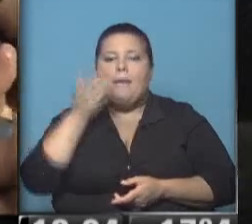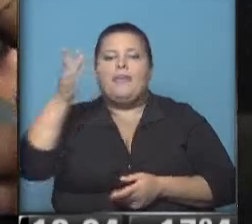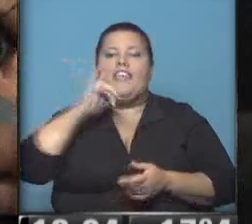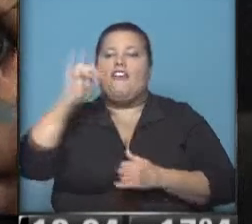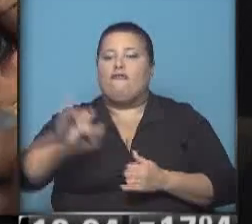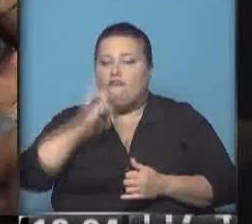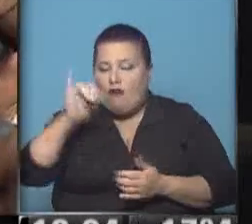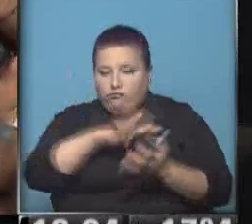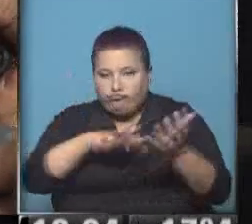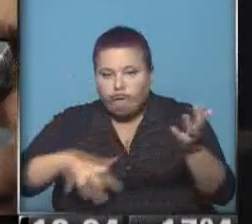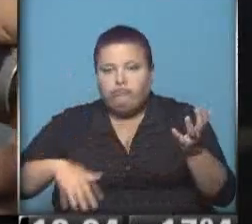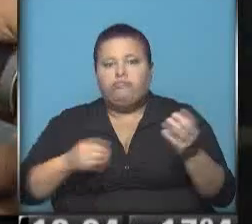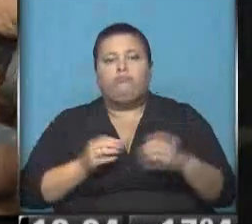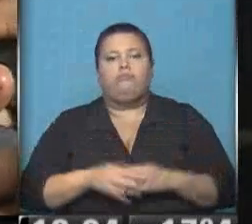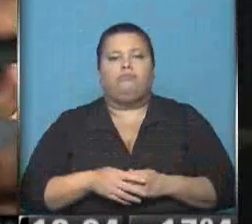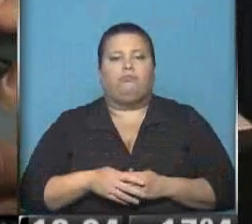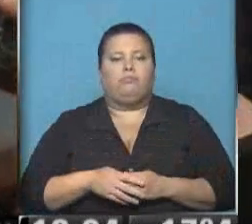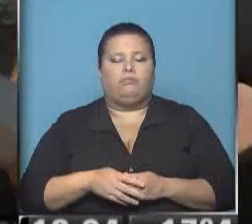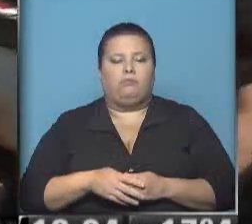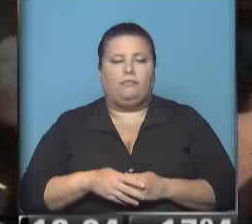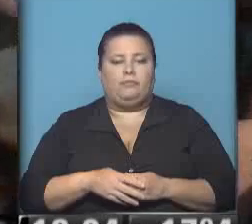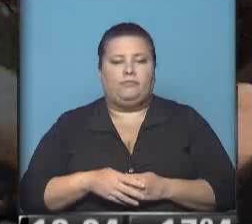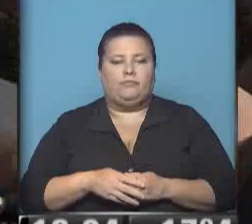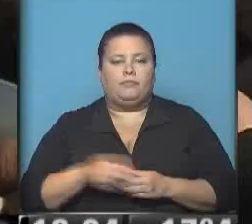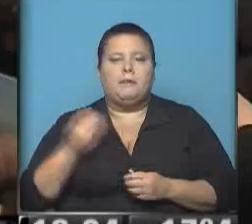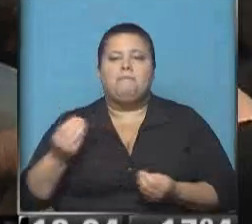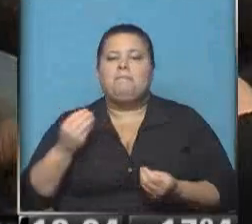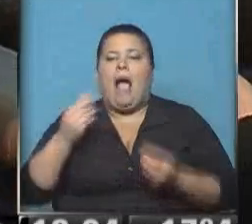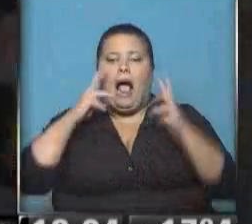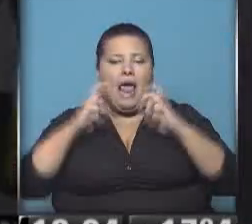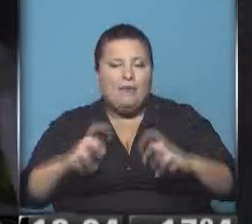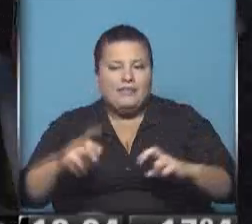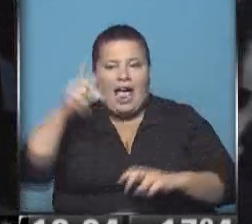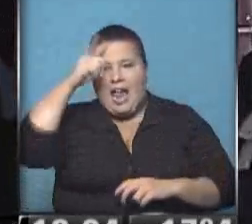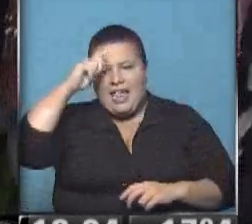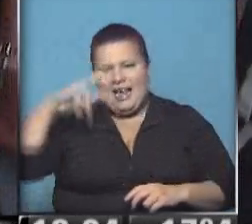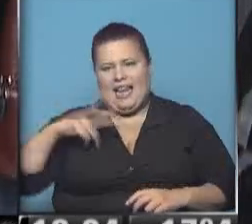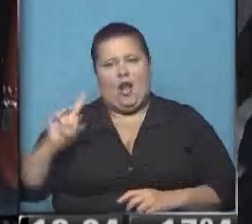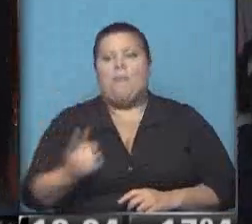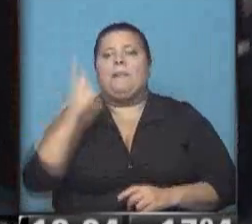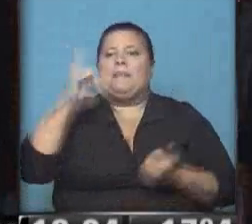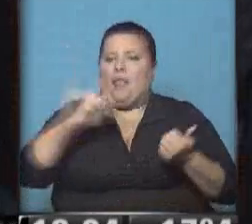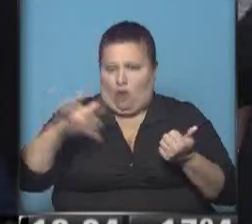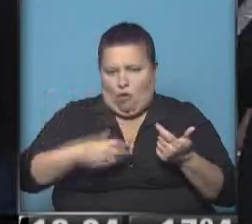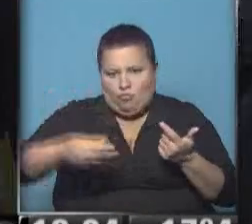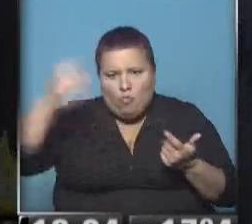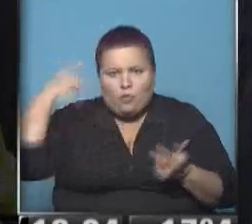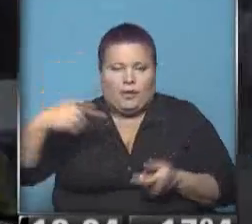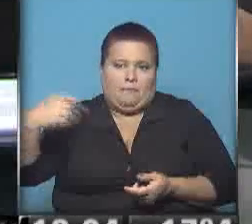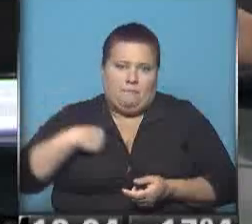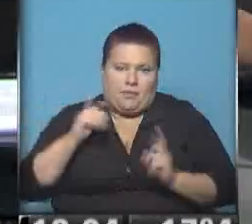informe para poder investigar la clínica, porque no es la primera denuncia que está la